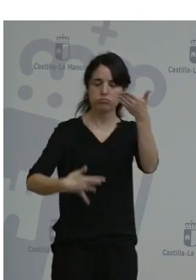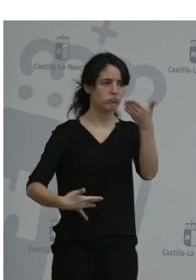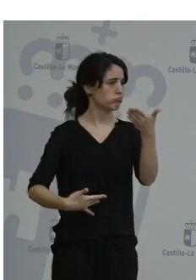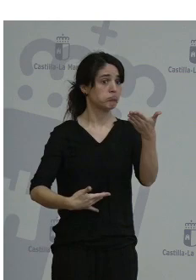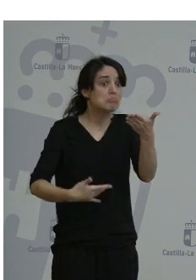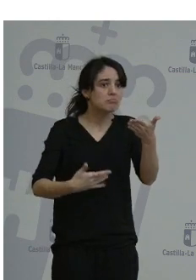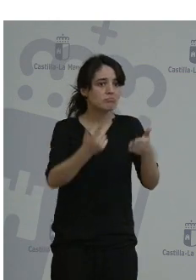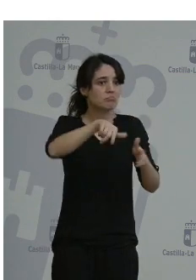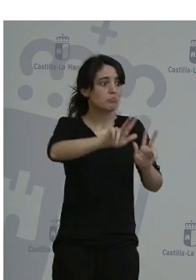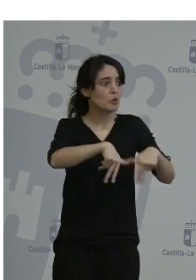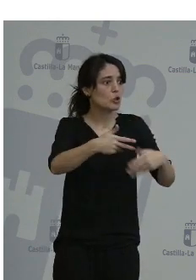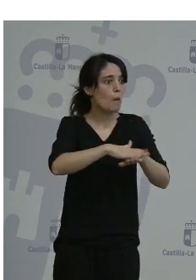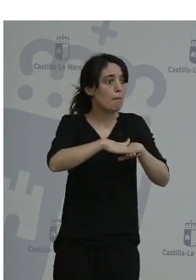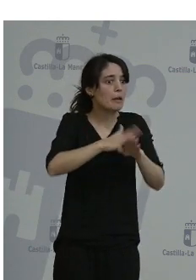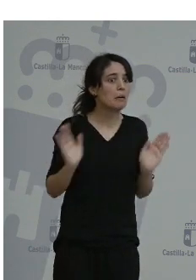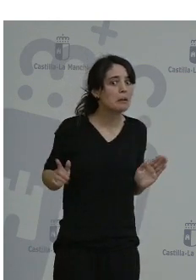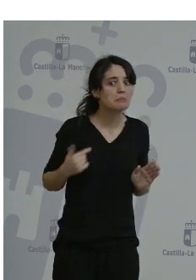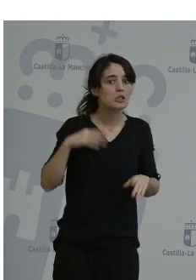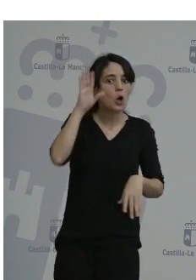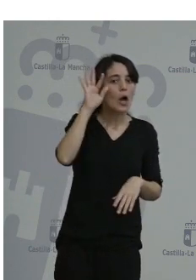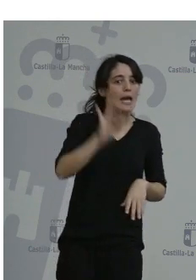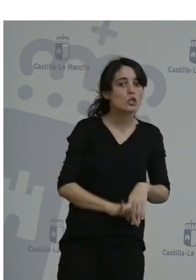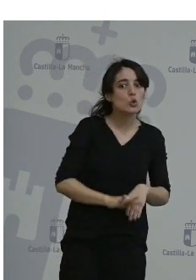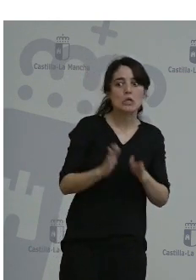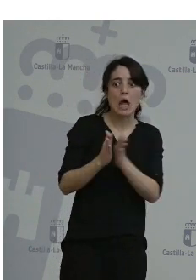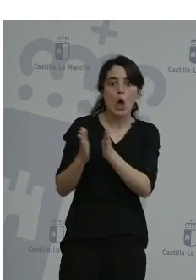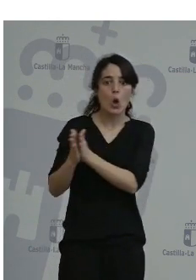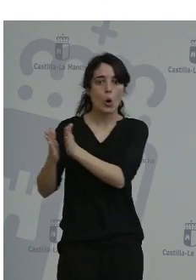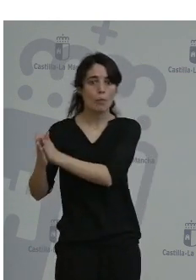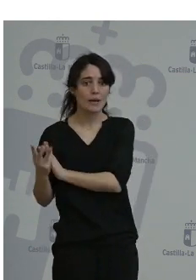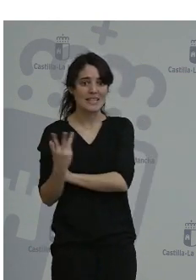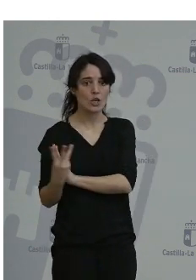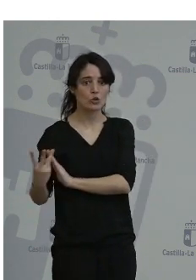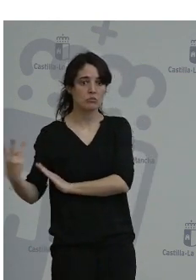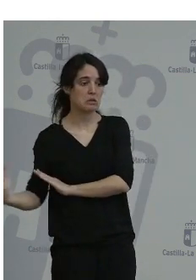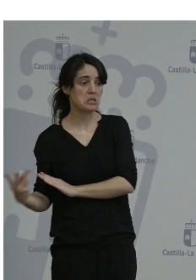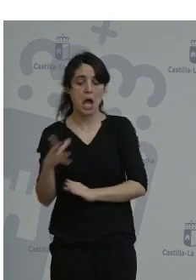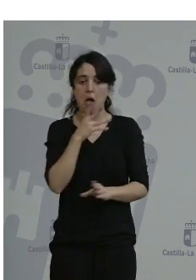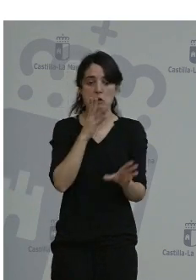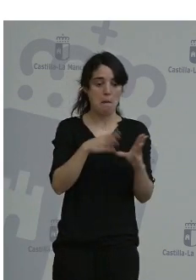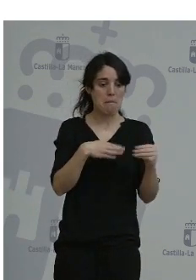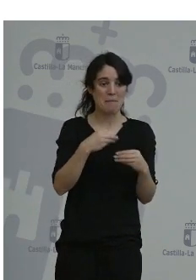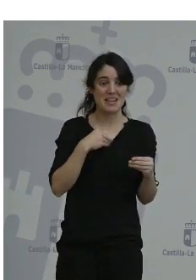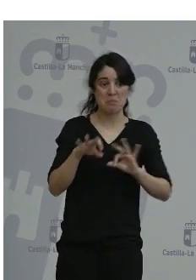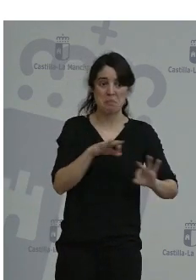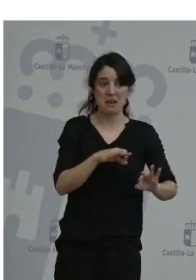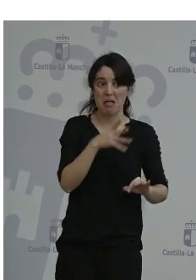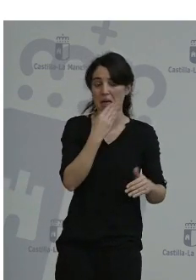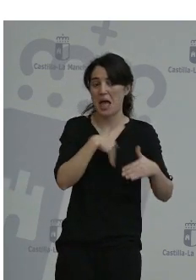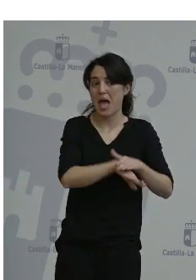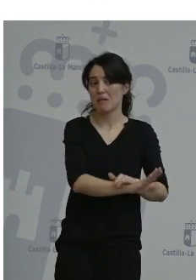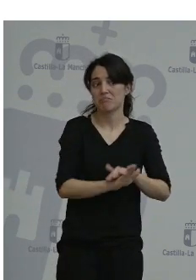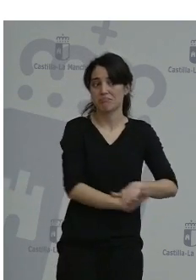que, después de escuchar a Luis, a Vanessa y a José Luis, los papeles los deje a un lado y hable más,